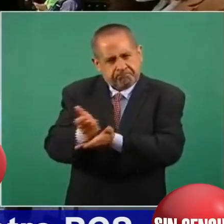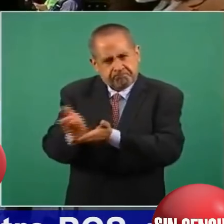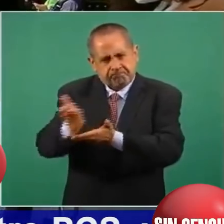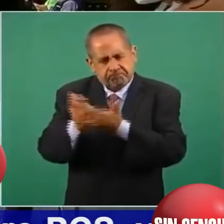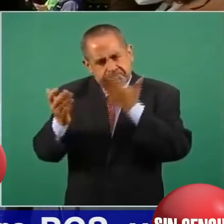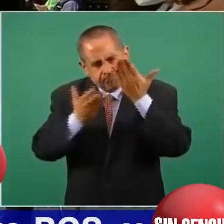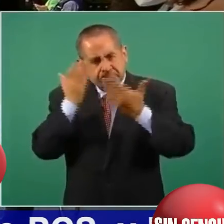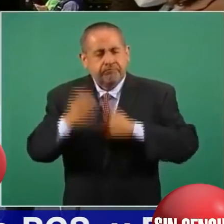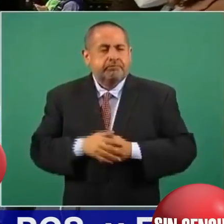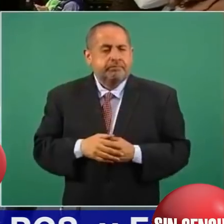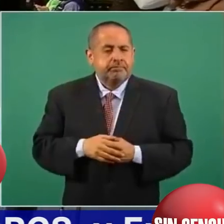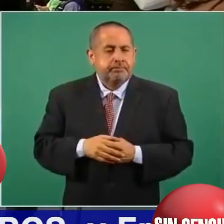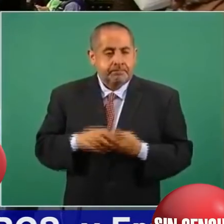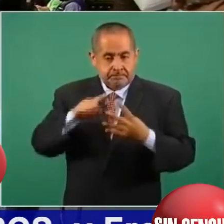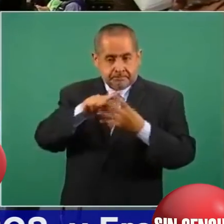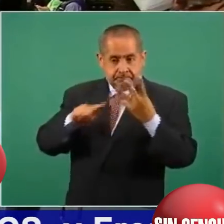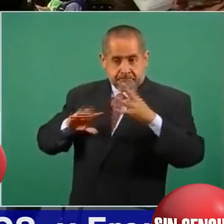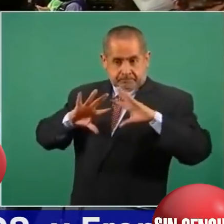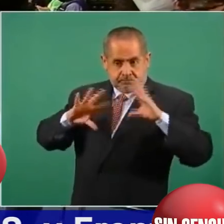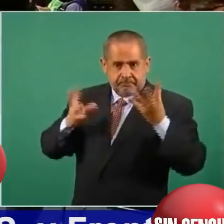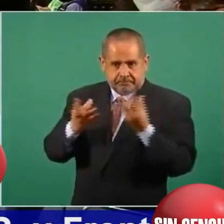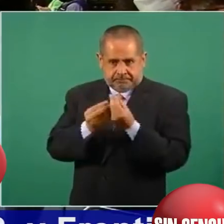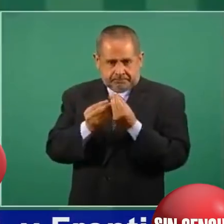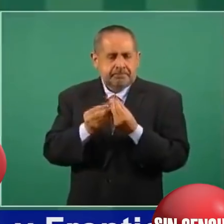Entonces, recapitulando,